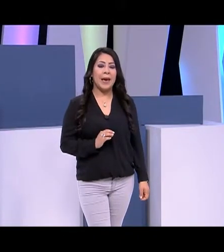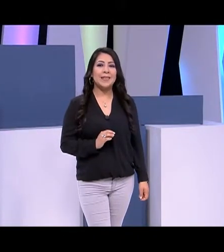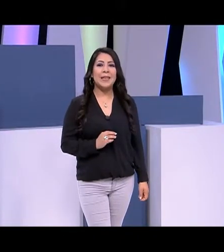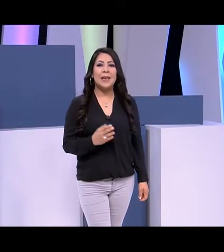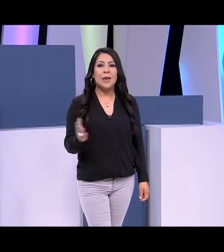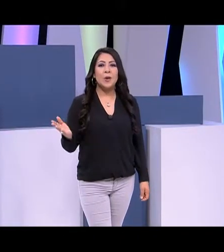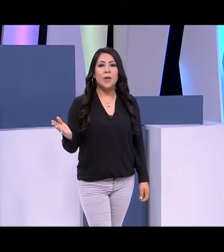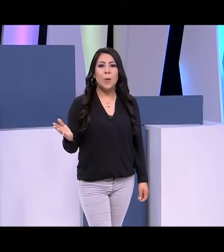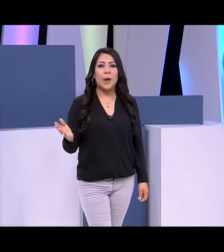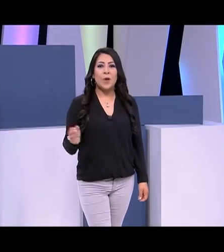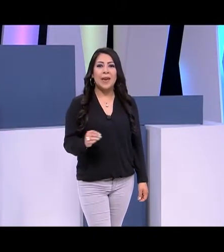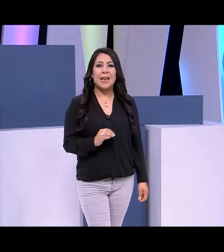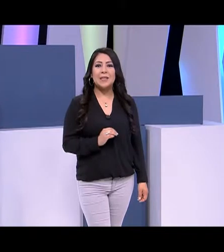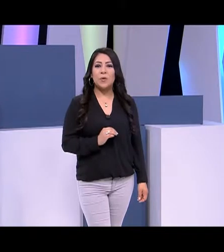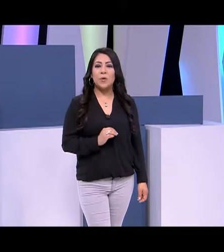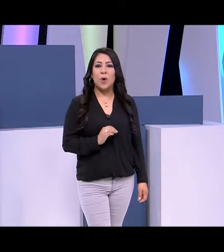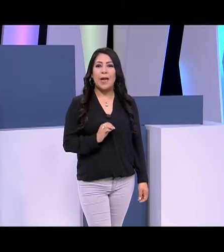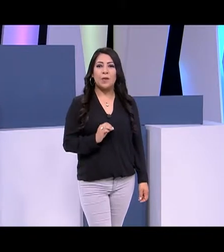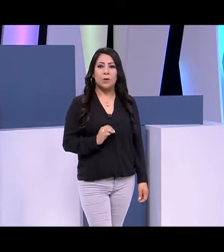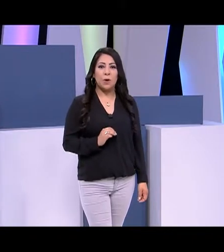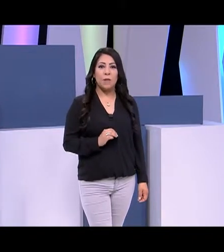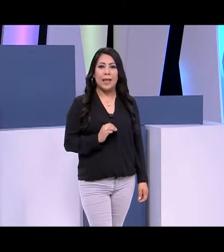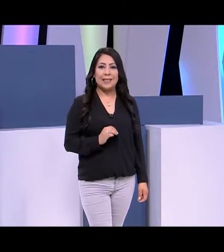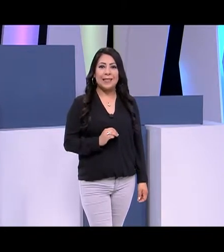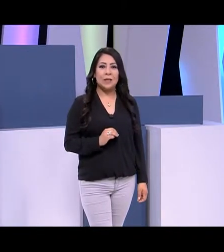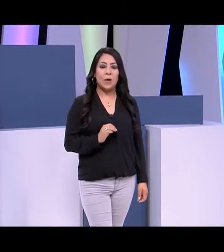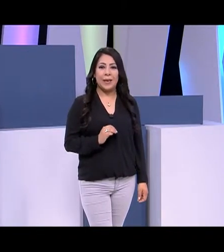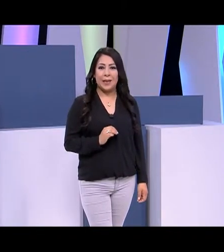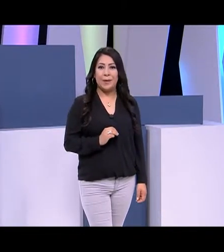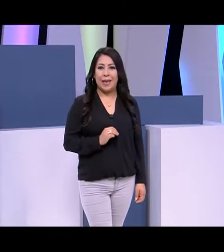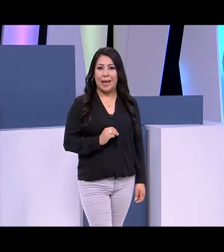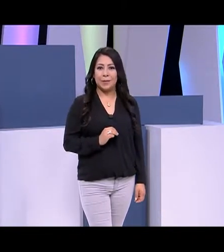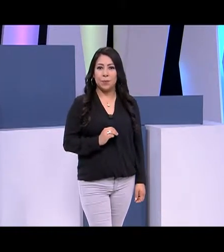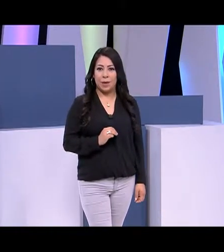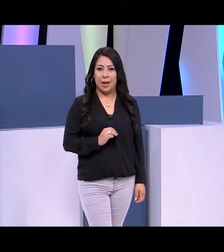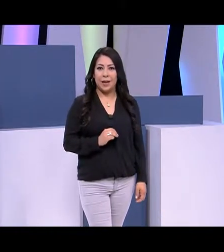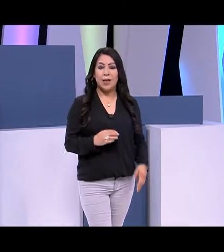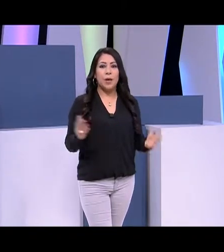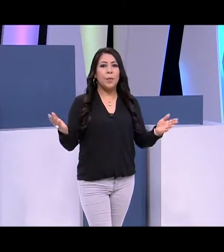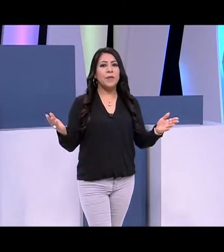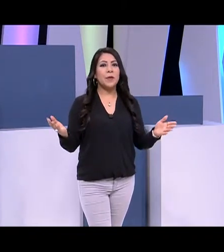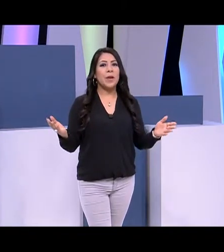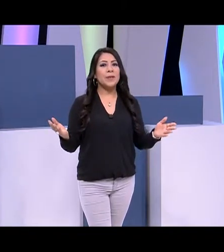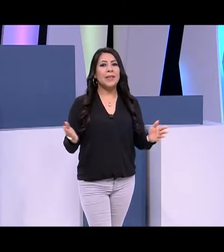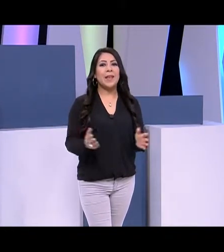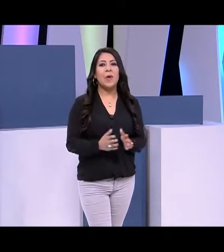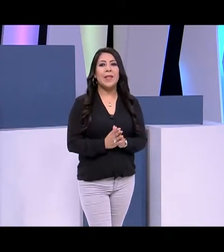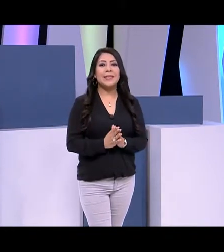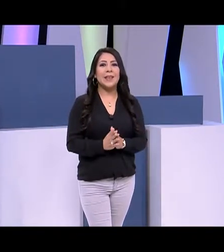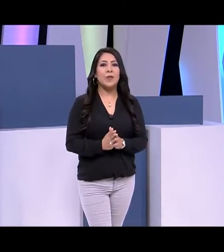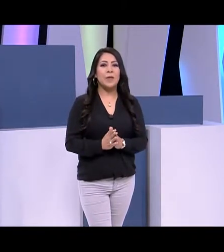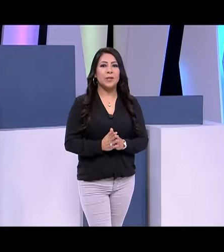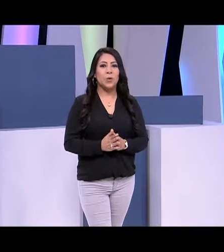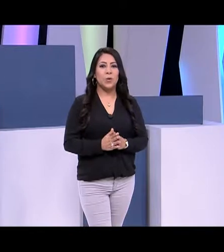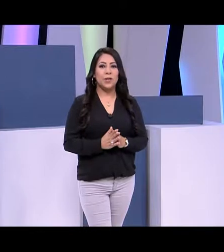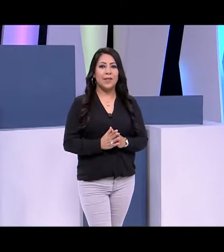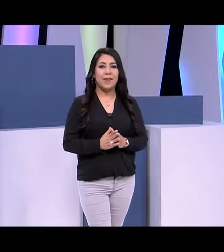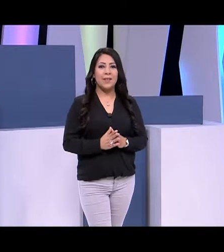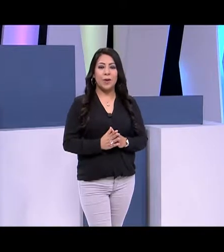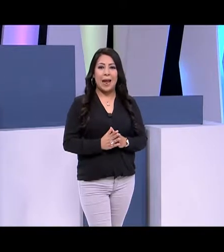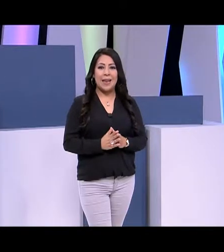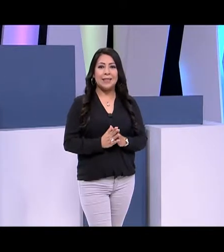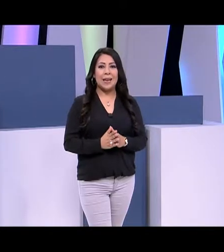Cosío Villegas, nos acompañó en el estudio el doctor Francisco Gil Villegas Montiel, profesor e investigador del Centro de